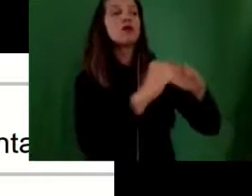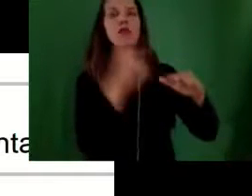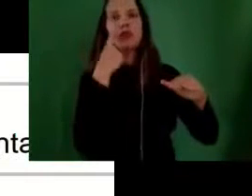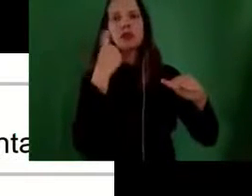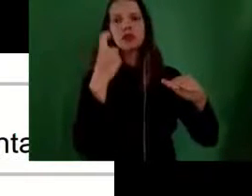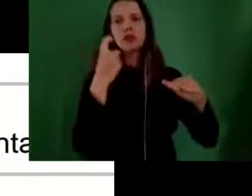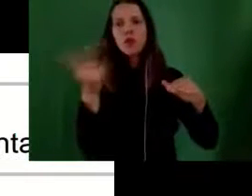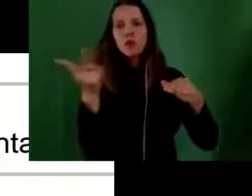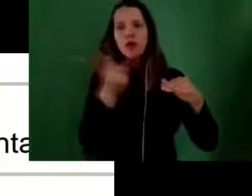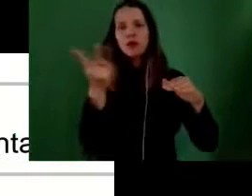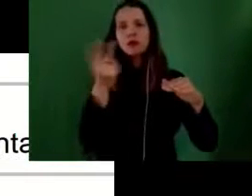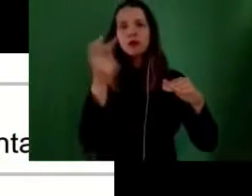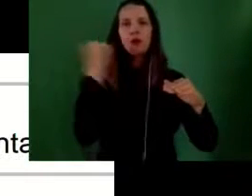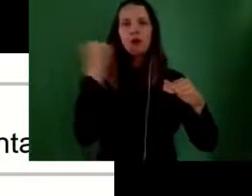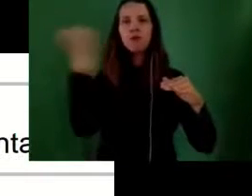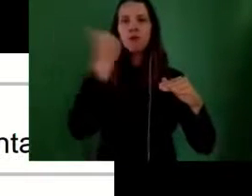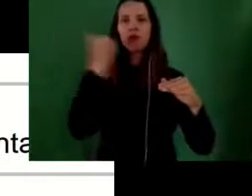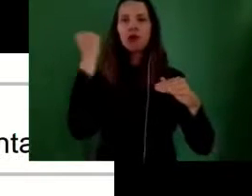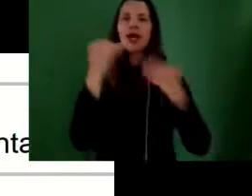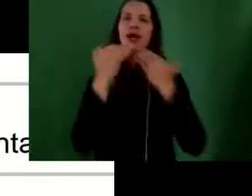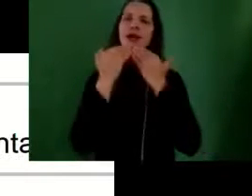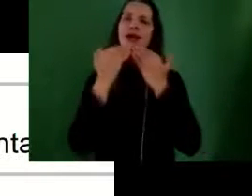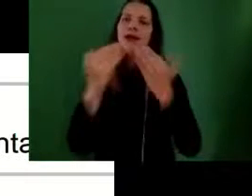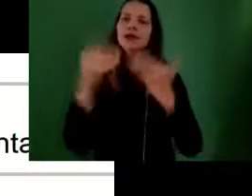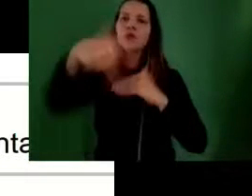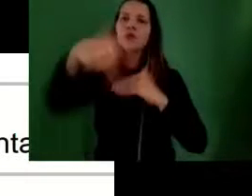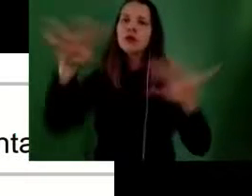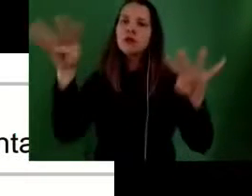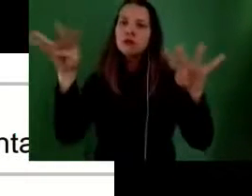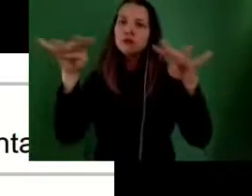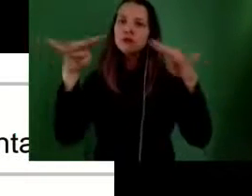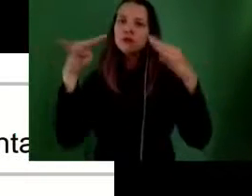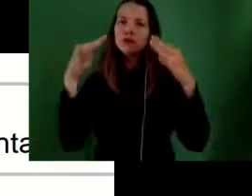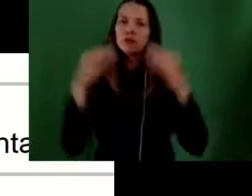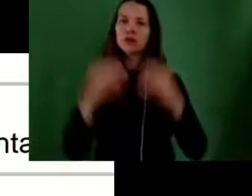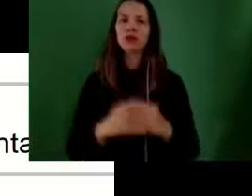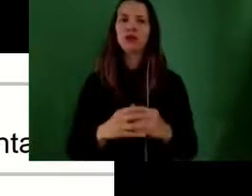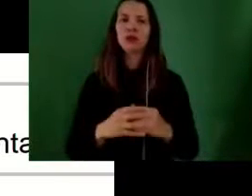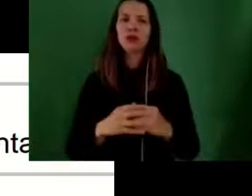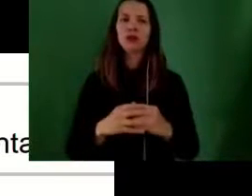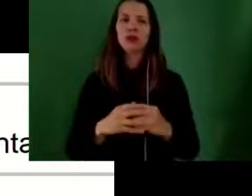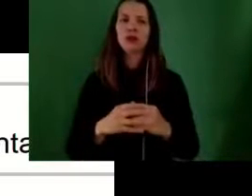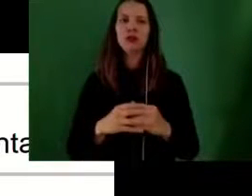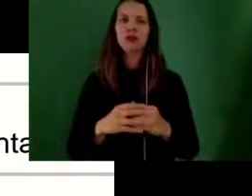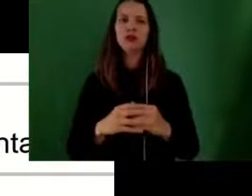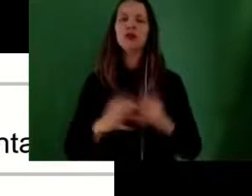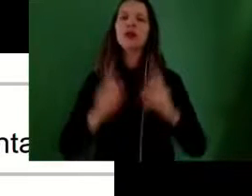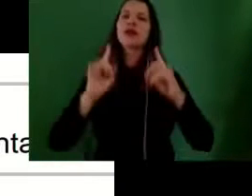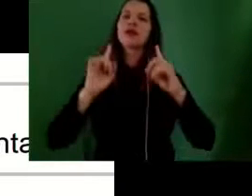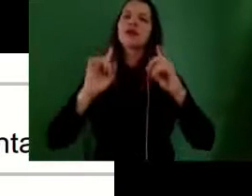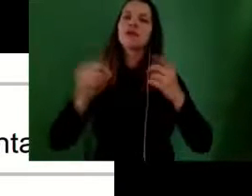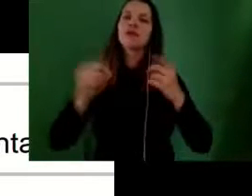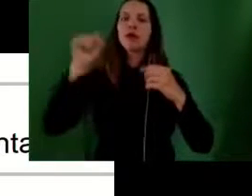Quiero agradecerles a todos por su atención y también darle paso